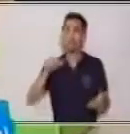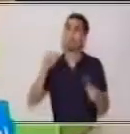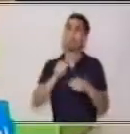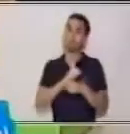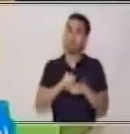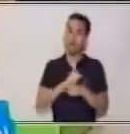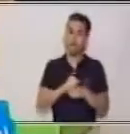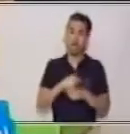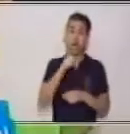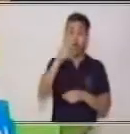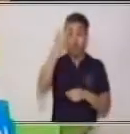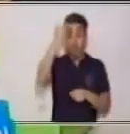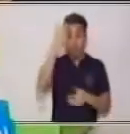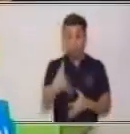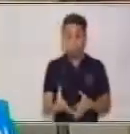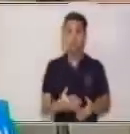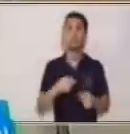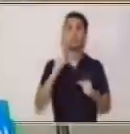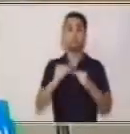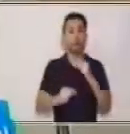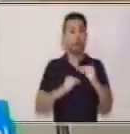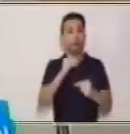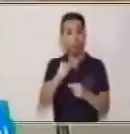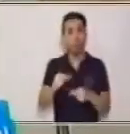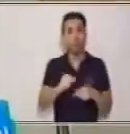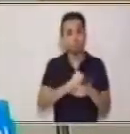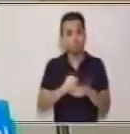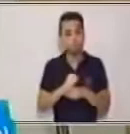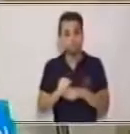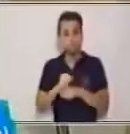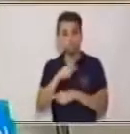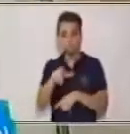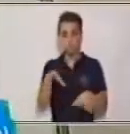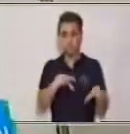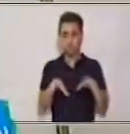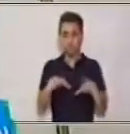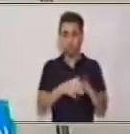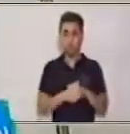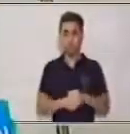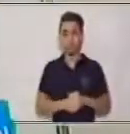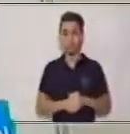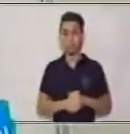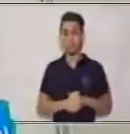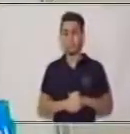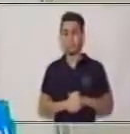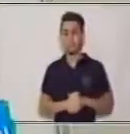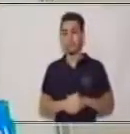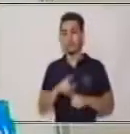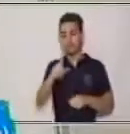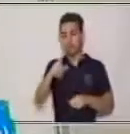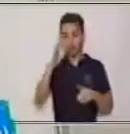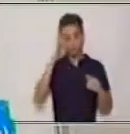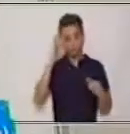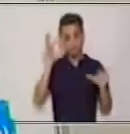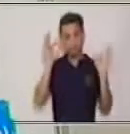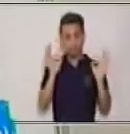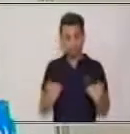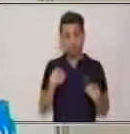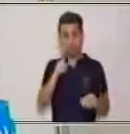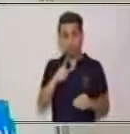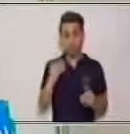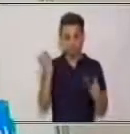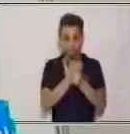se va desarrollando conforme tú estás trabajando en las actividades que hacemos, ¿verdad? Ten presente de guardar todos tus